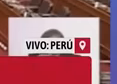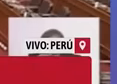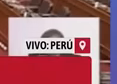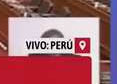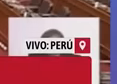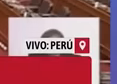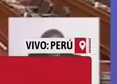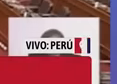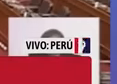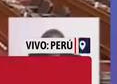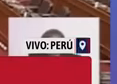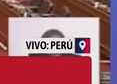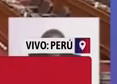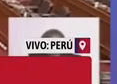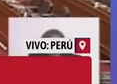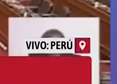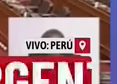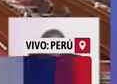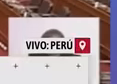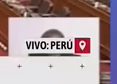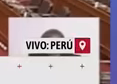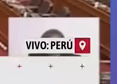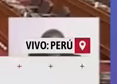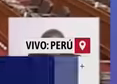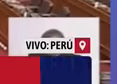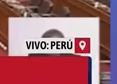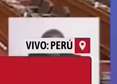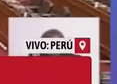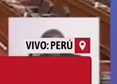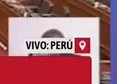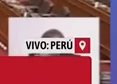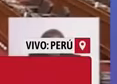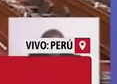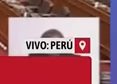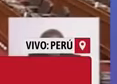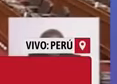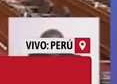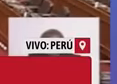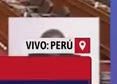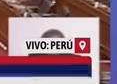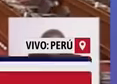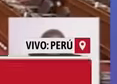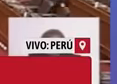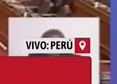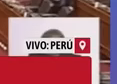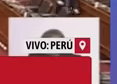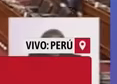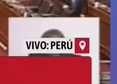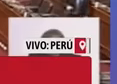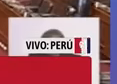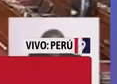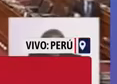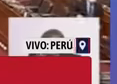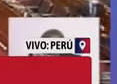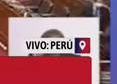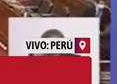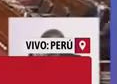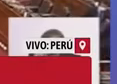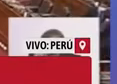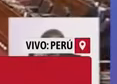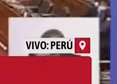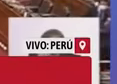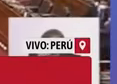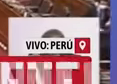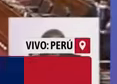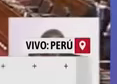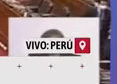cuando piden, nombran a algún legislador y no hay respuesta, claramente es un legislador de Castillo, ¿no? Exactamente. Que no están allí en la sala. Y por lo tanto no